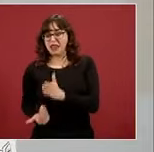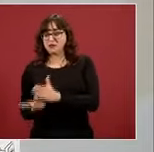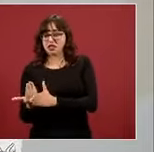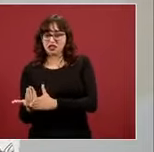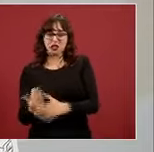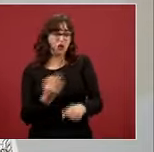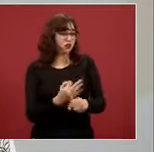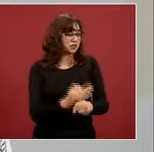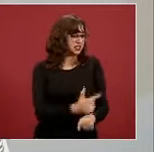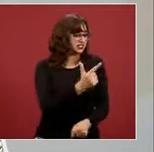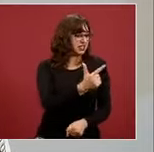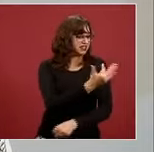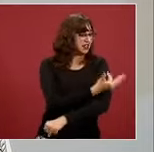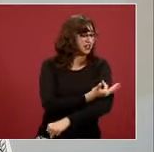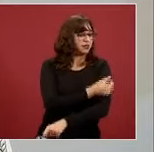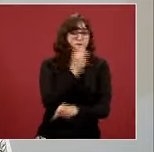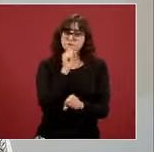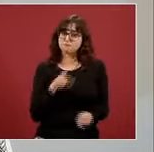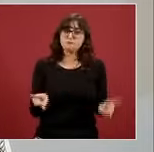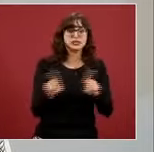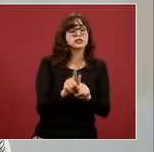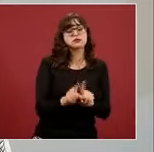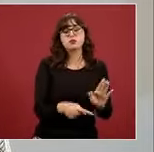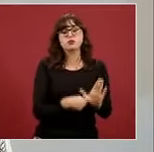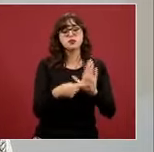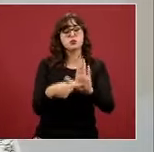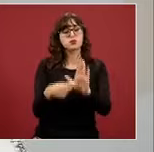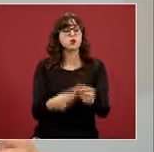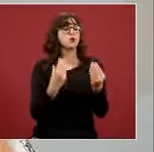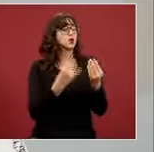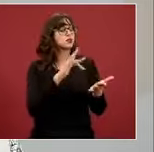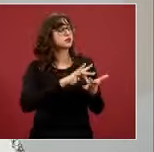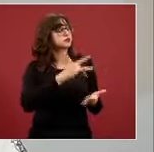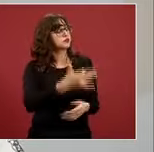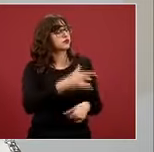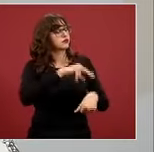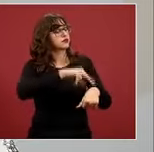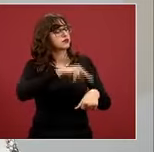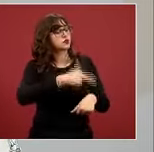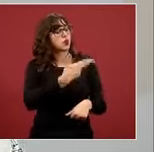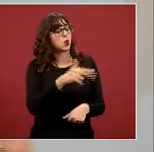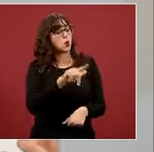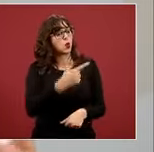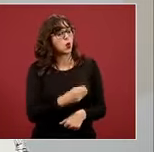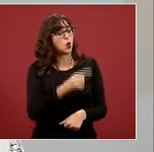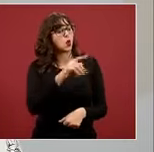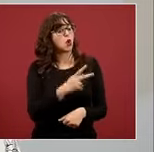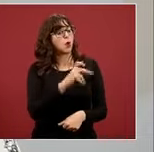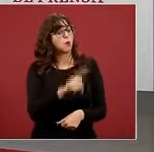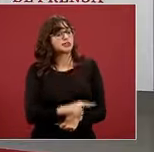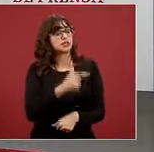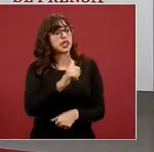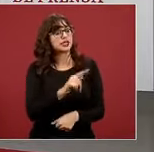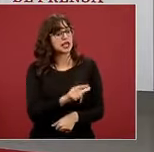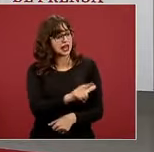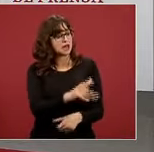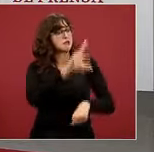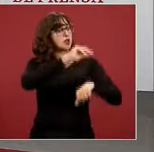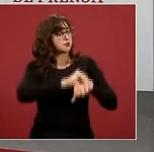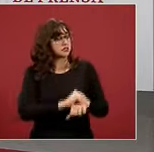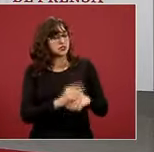ello, por lo que le agradezco mucho al doctor Hugo López-Gatell abrir este espacio para comentar algo que también tiene que ver